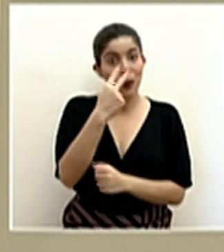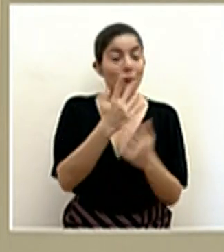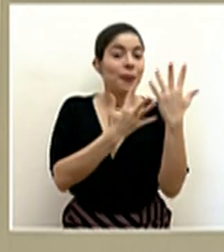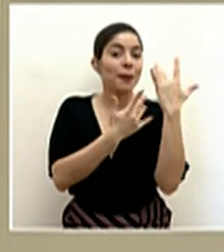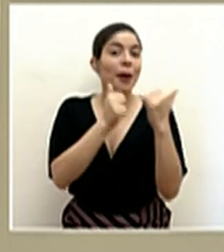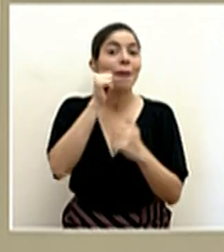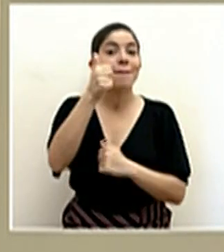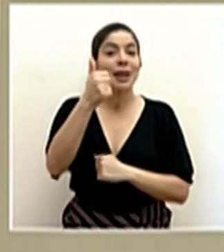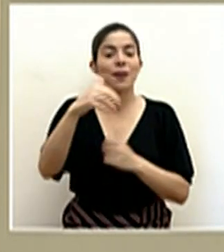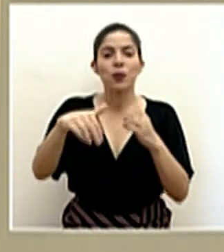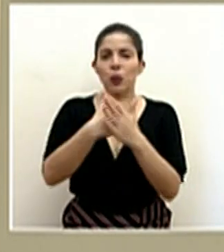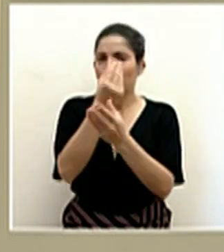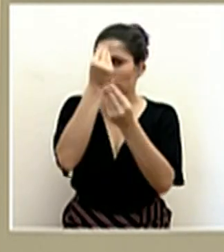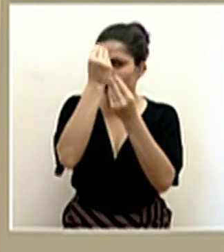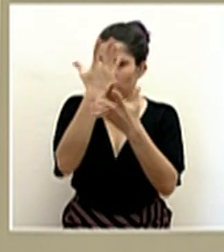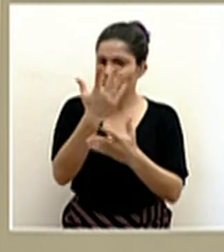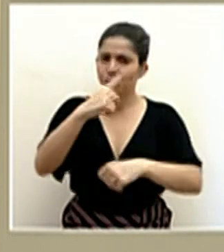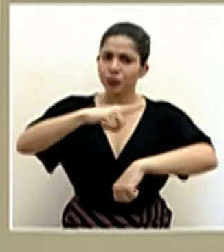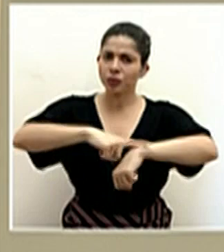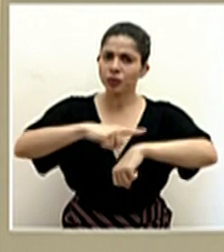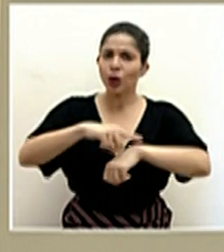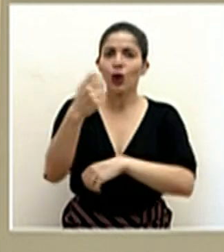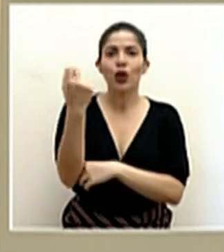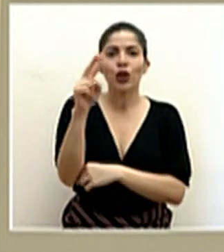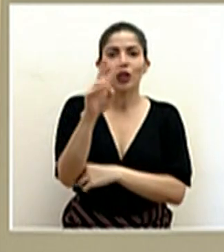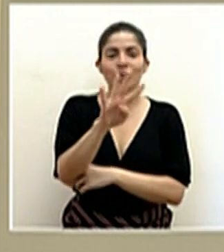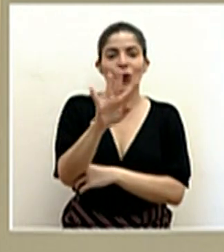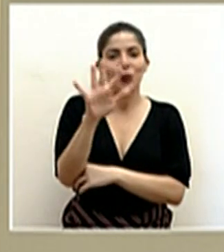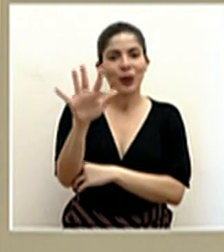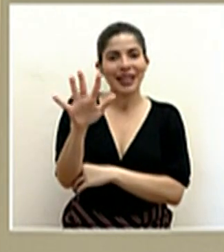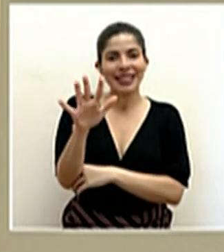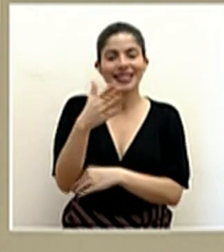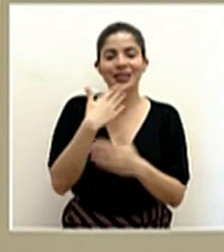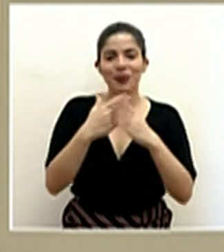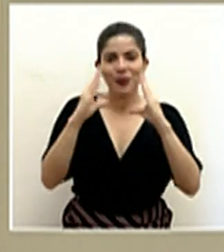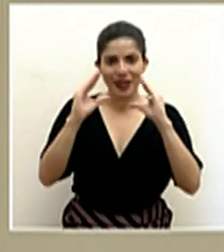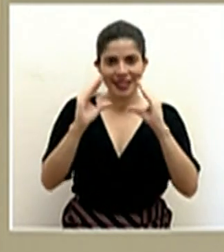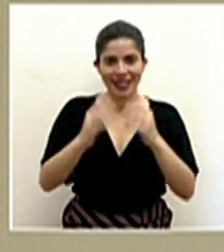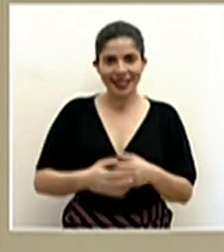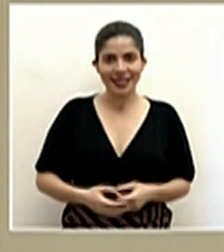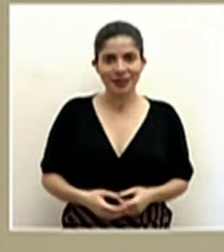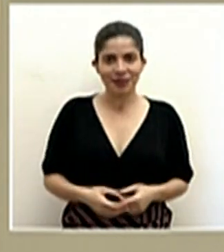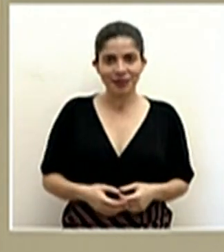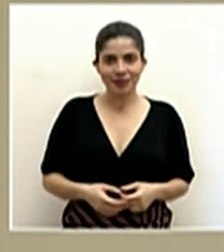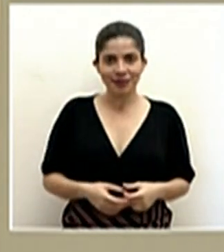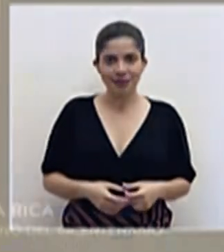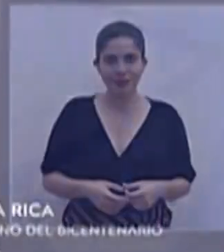esperamos mañana con una nueva actualización al ser las 12:45. Muy buenas tardes.